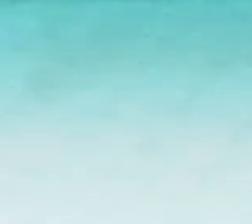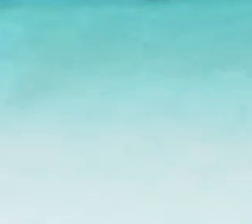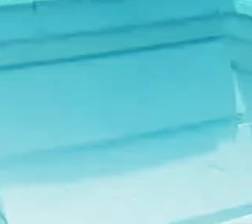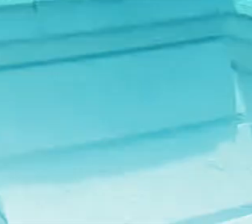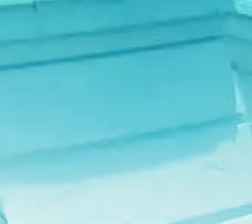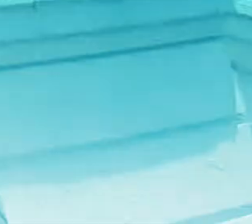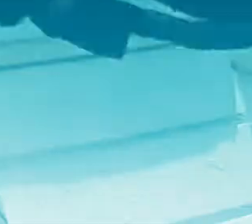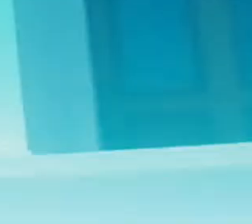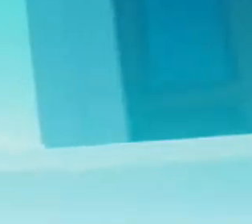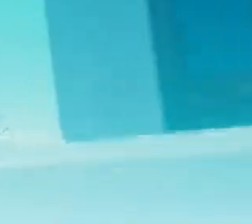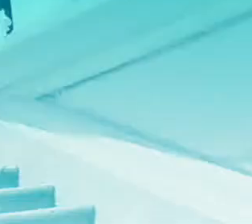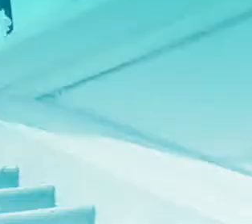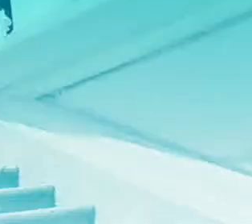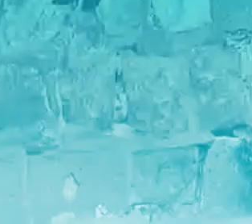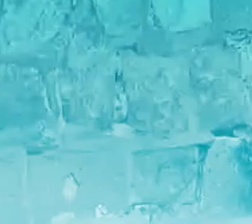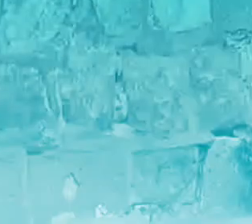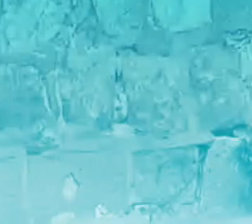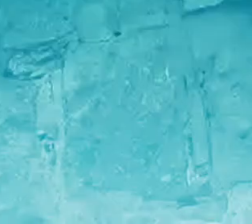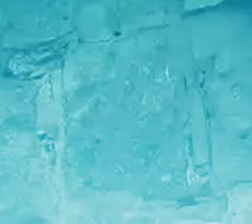Guapo,